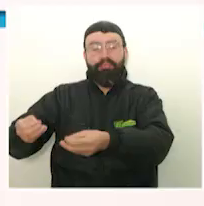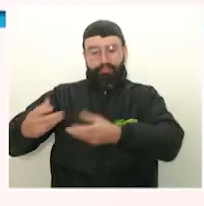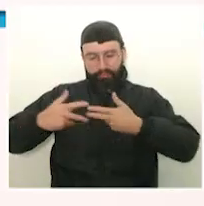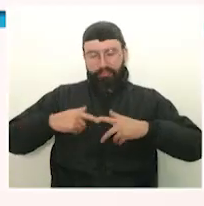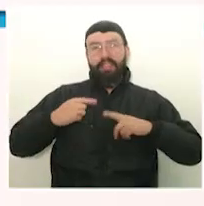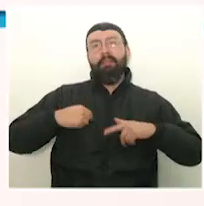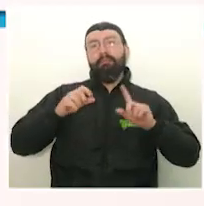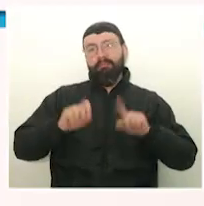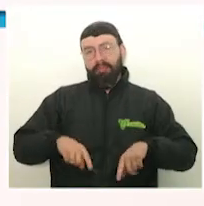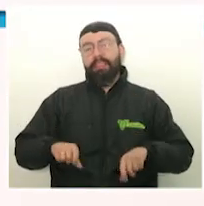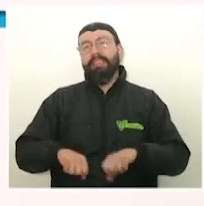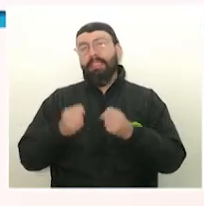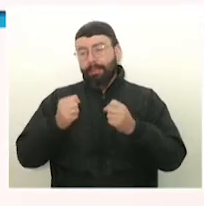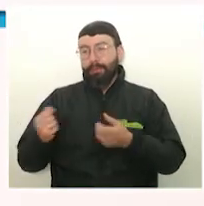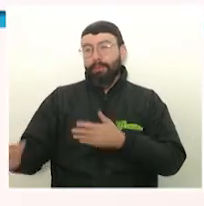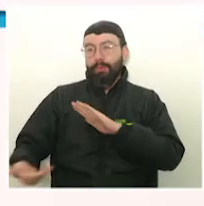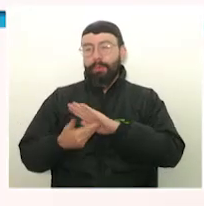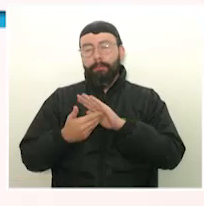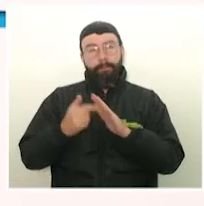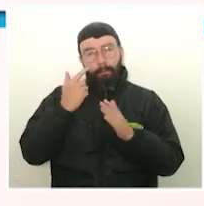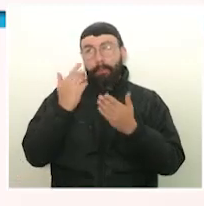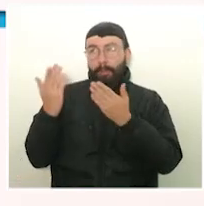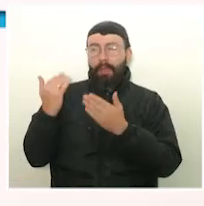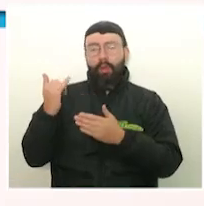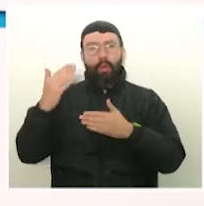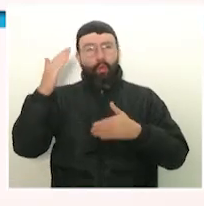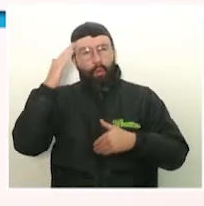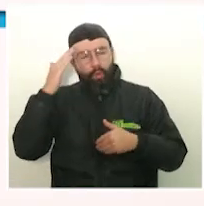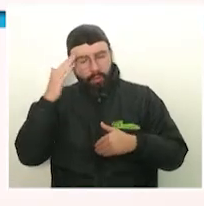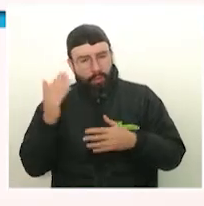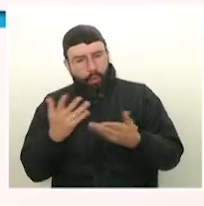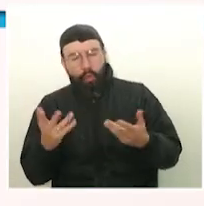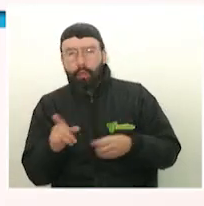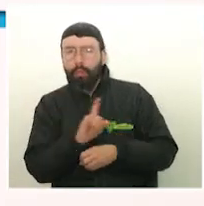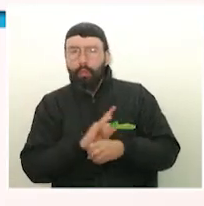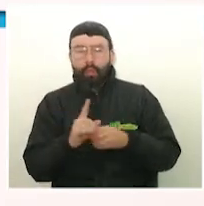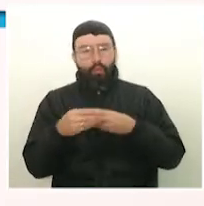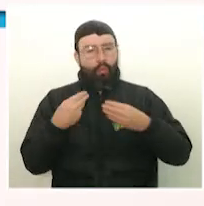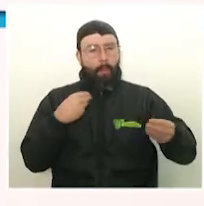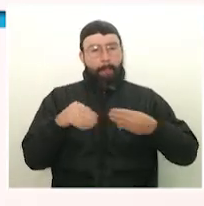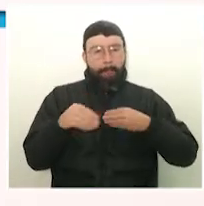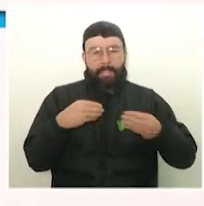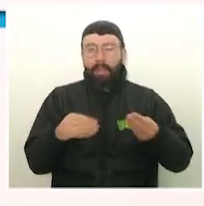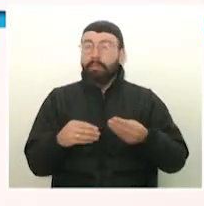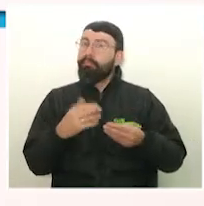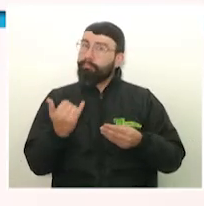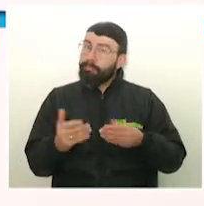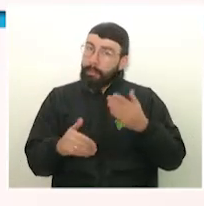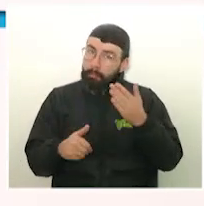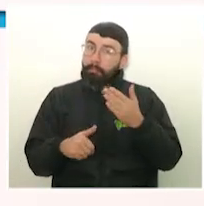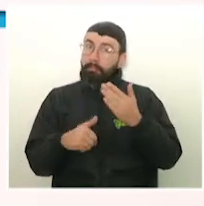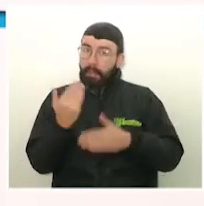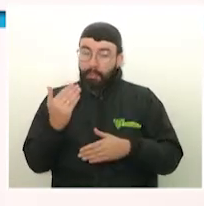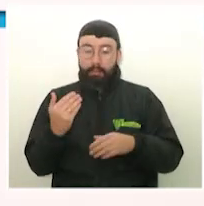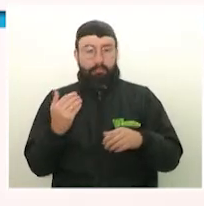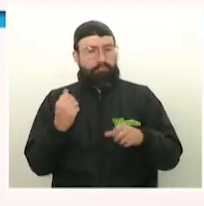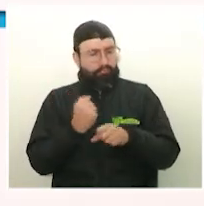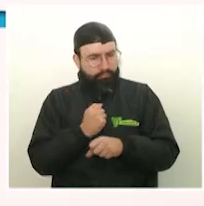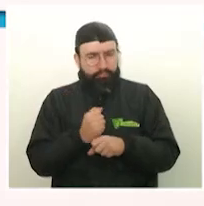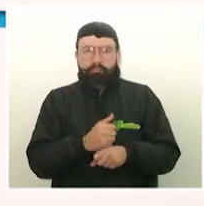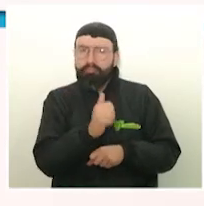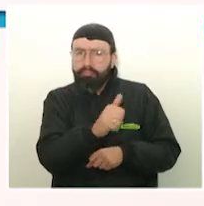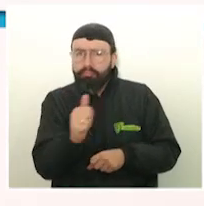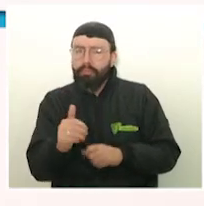queremos compartir con ustedes esta nota de conciencia sobre el uso de plástico, para que empecemos esta labor desde nuestros hogares y